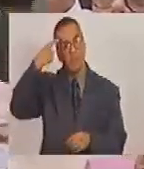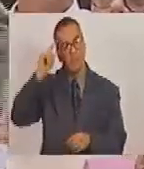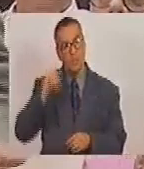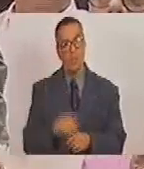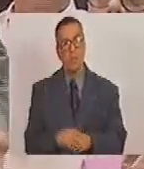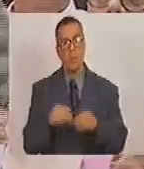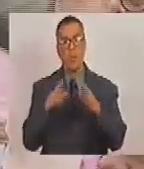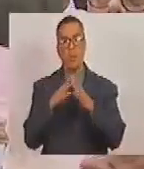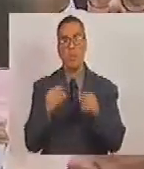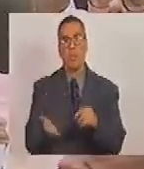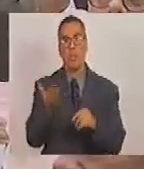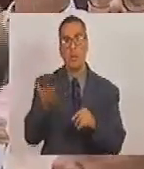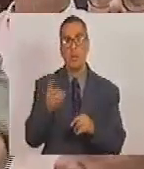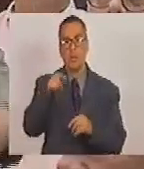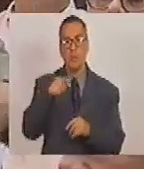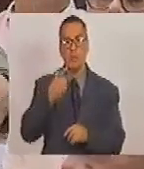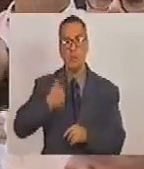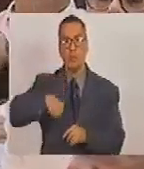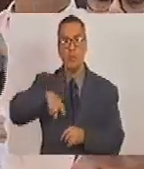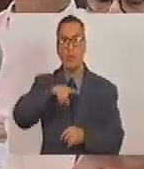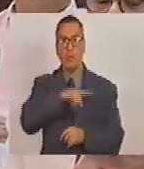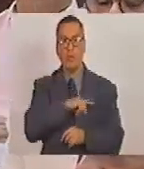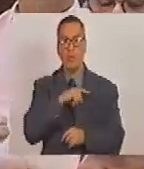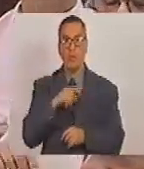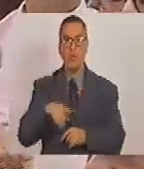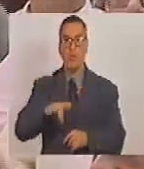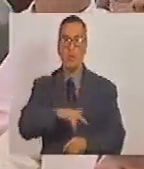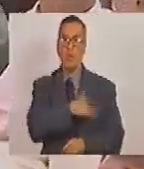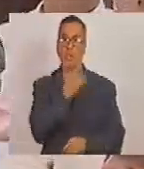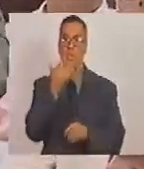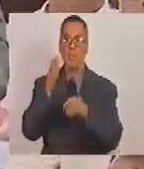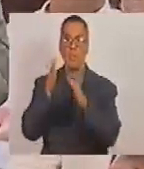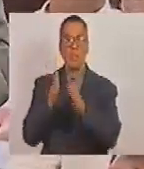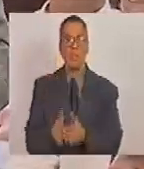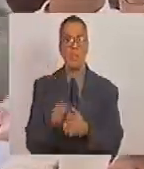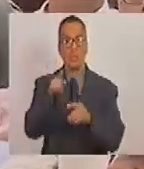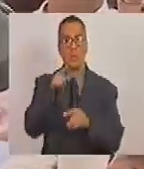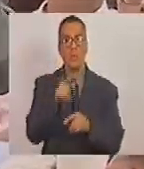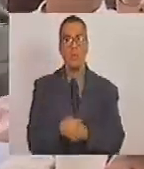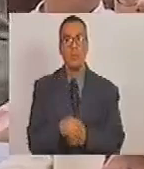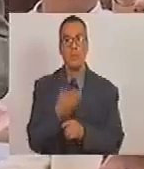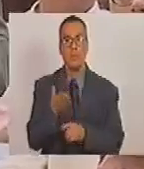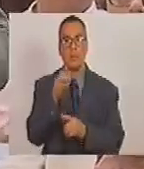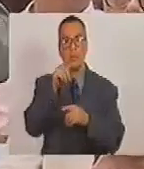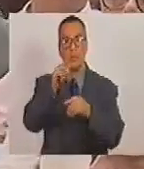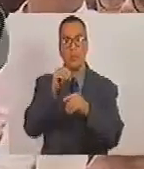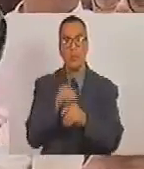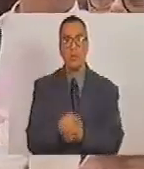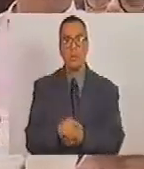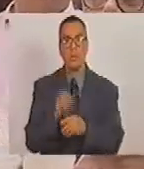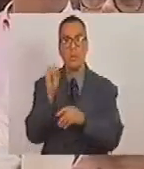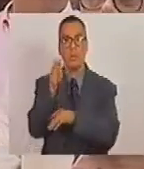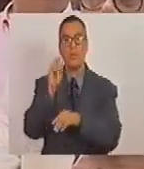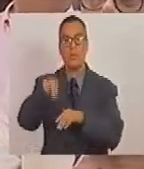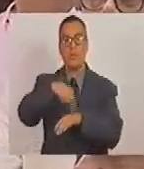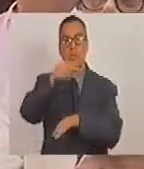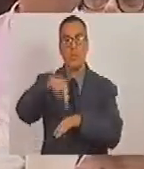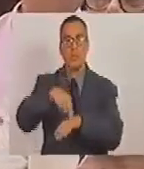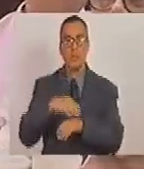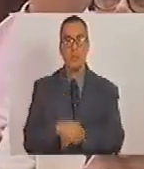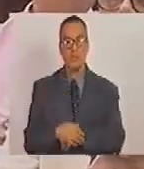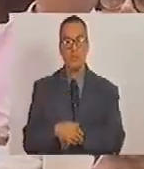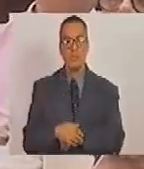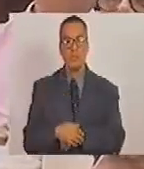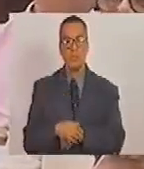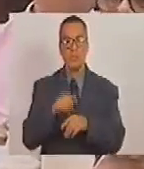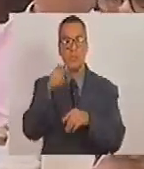lo importante para nosotros como universitarios es destacar que desde esta Asamblea Nacional